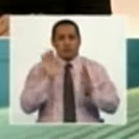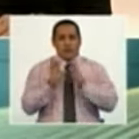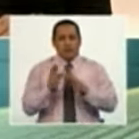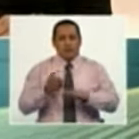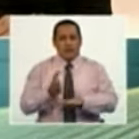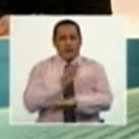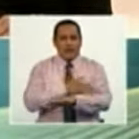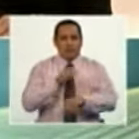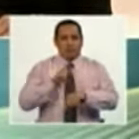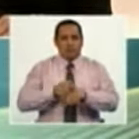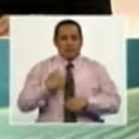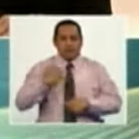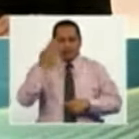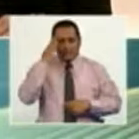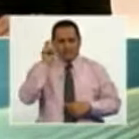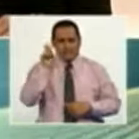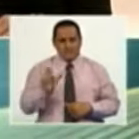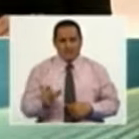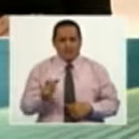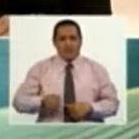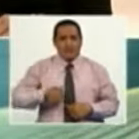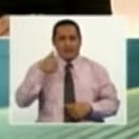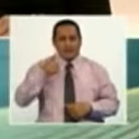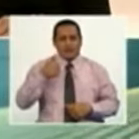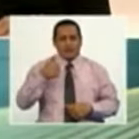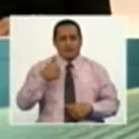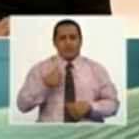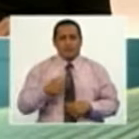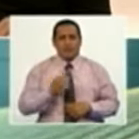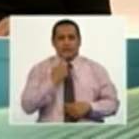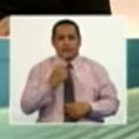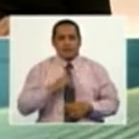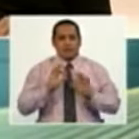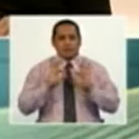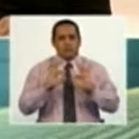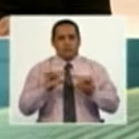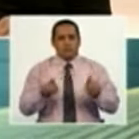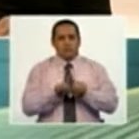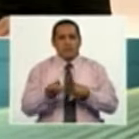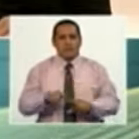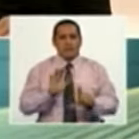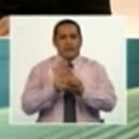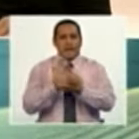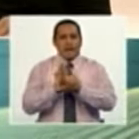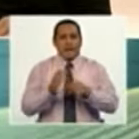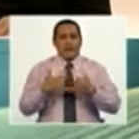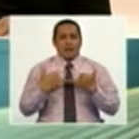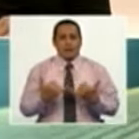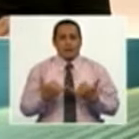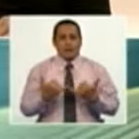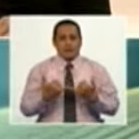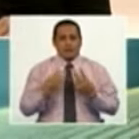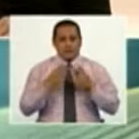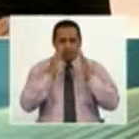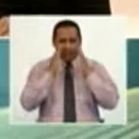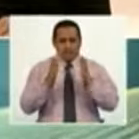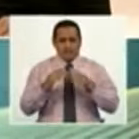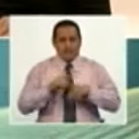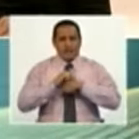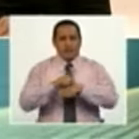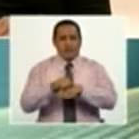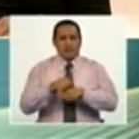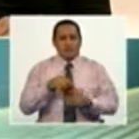que desde el momento en que sepa el empleador de esta falta, ¿no? Es correcto. No, la legislación laboral, que solamente se enfoca